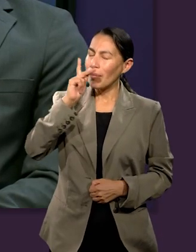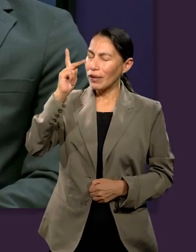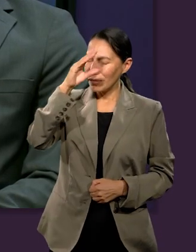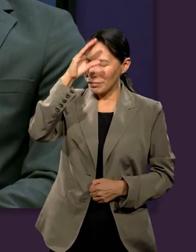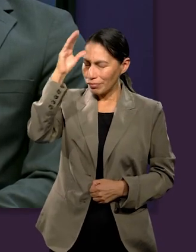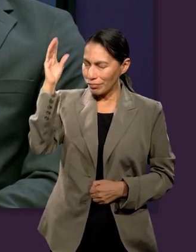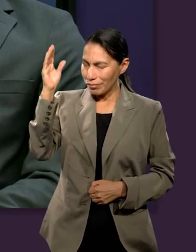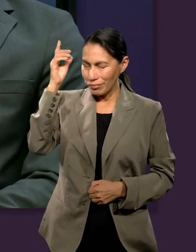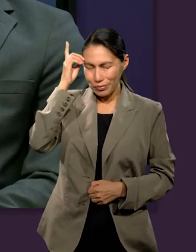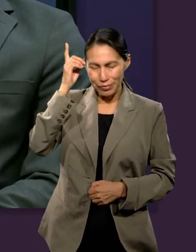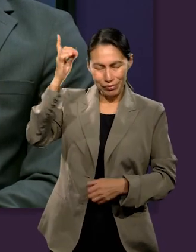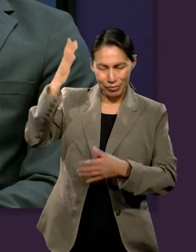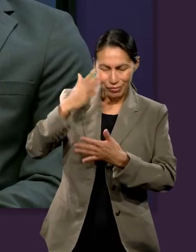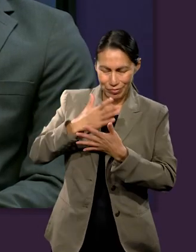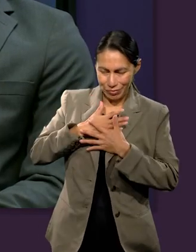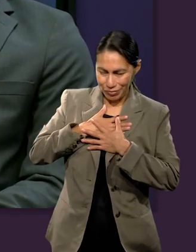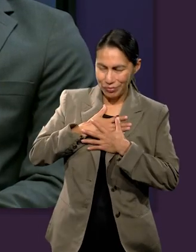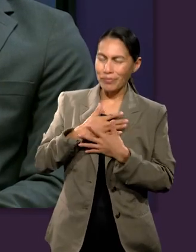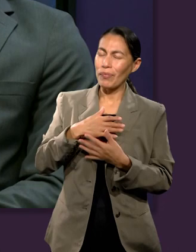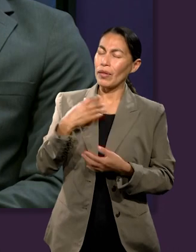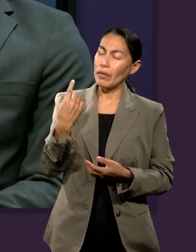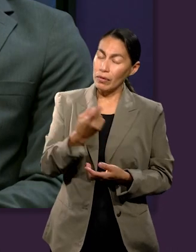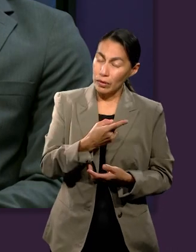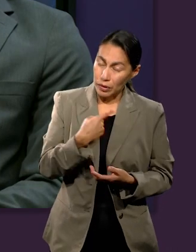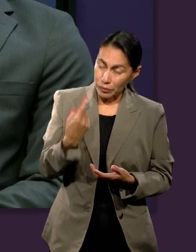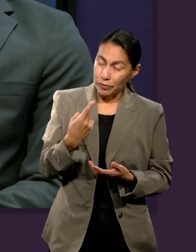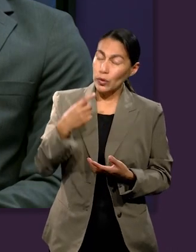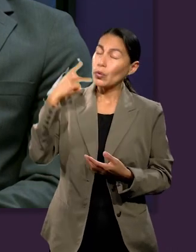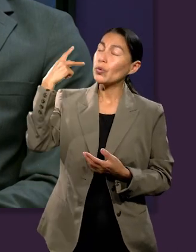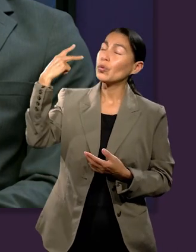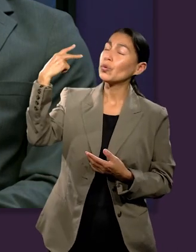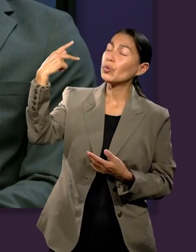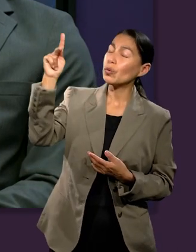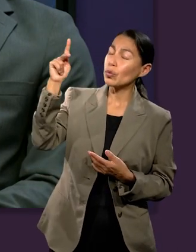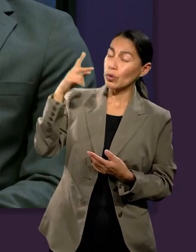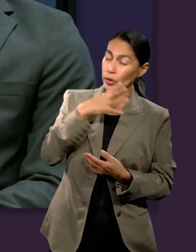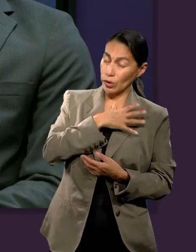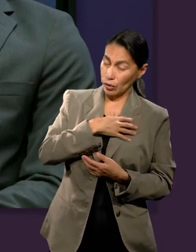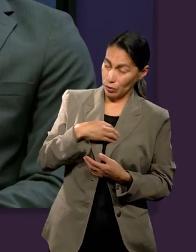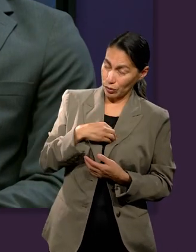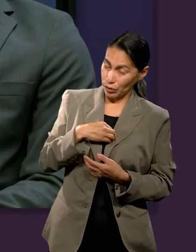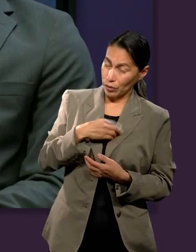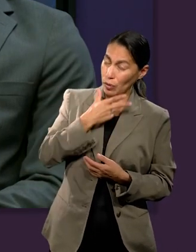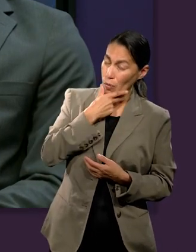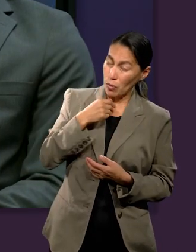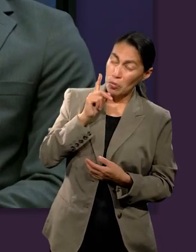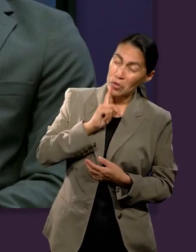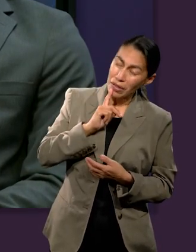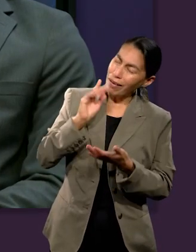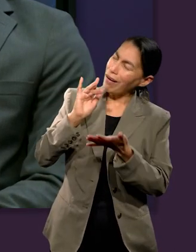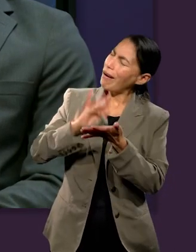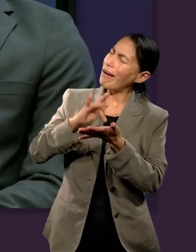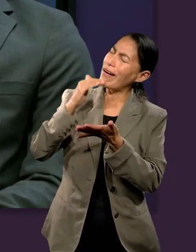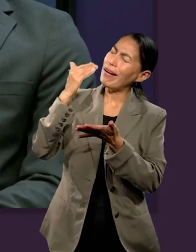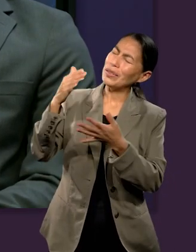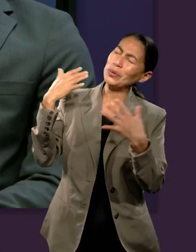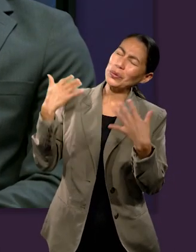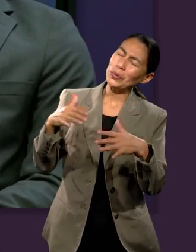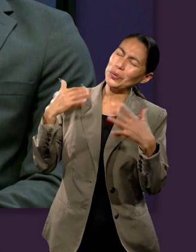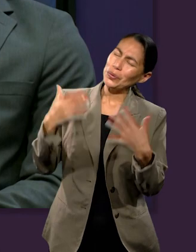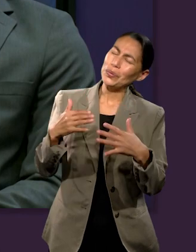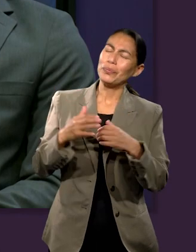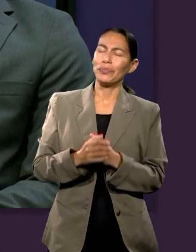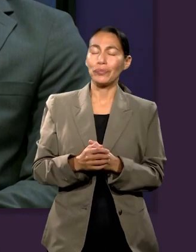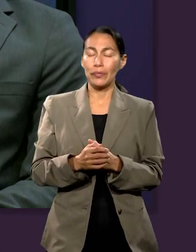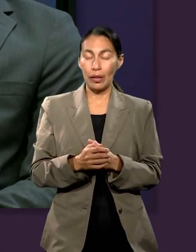Dios y padre celestial te agradecemos por el privilegio de ser llamados hijos e hijas tuyos te agradecemos